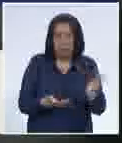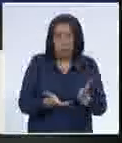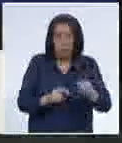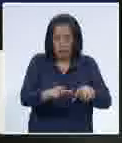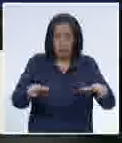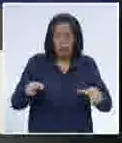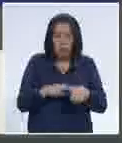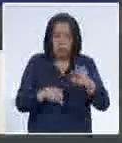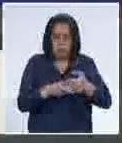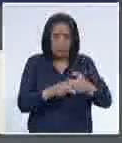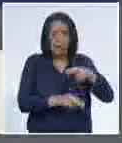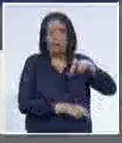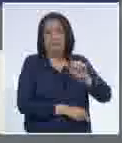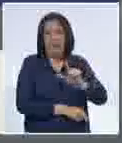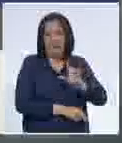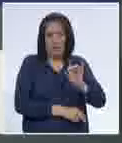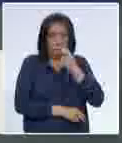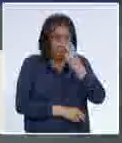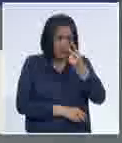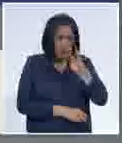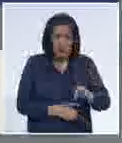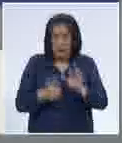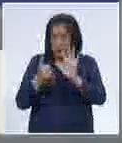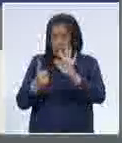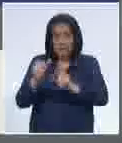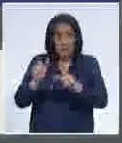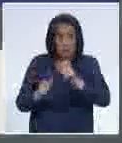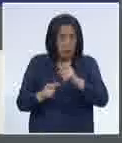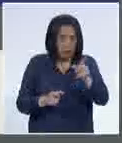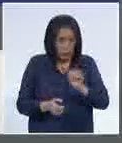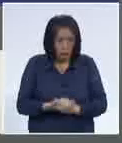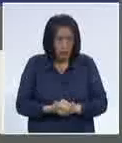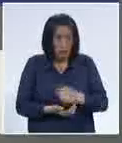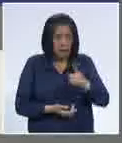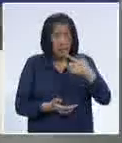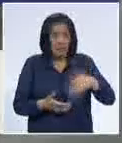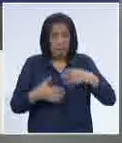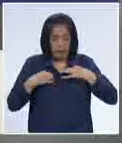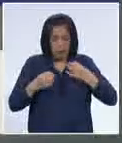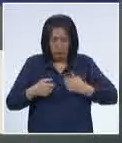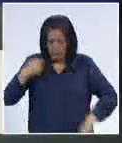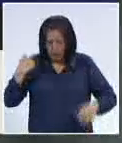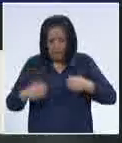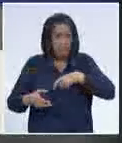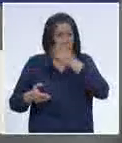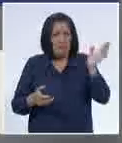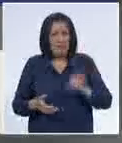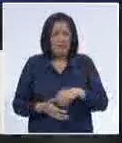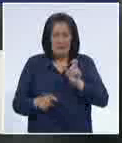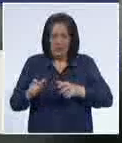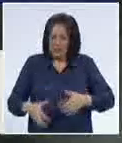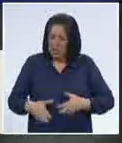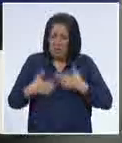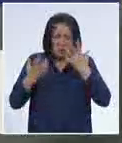urbanización Palao. Miren, son 6 personas que habían estado levantando a esa persona y luego la desnudan. La impotencia y la indignación de esa gente fue tal,